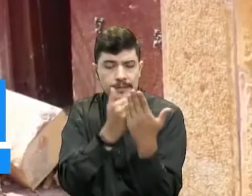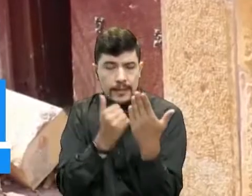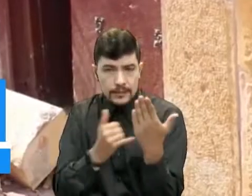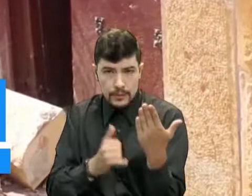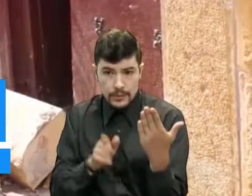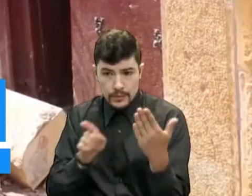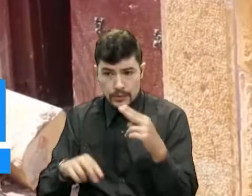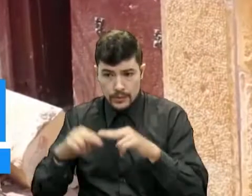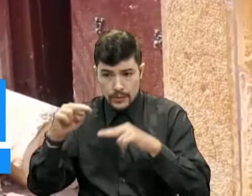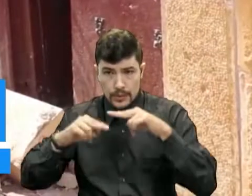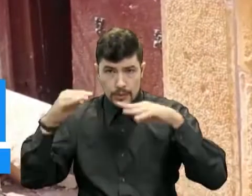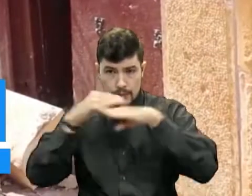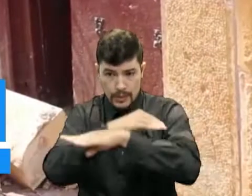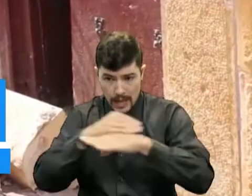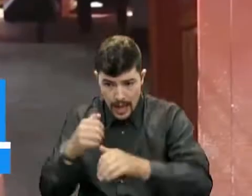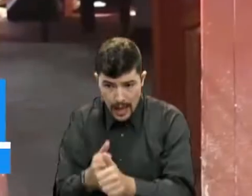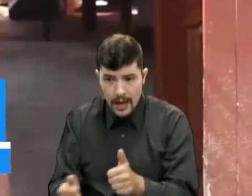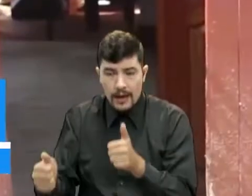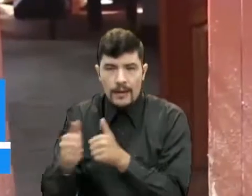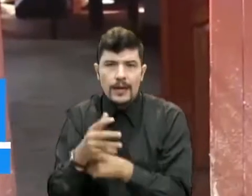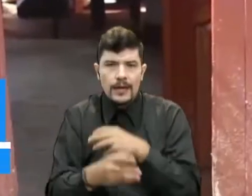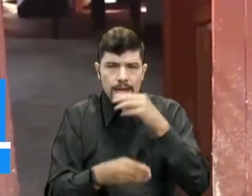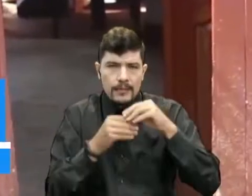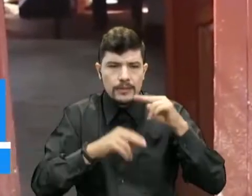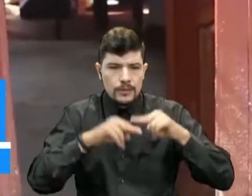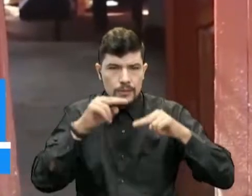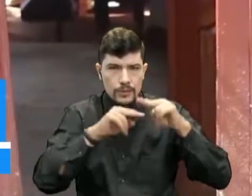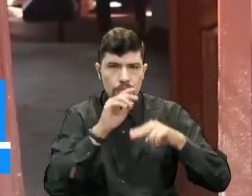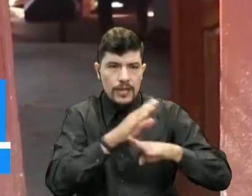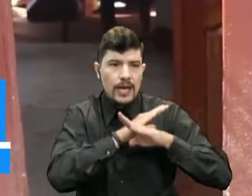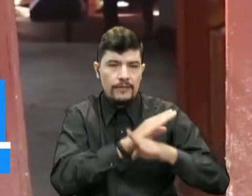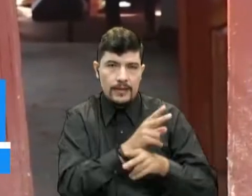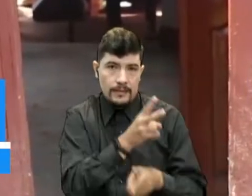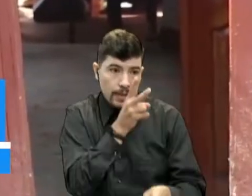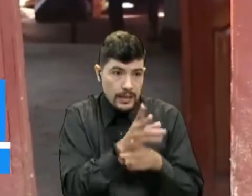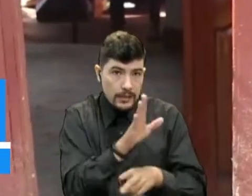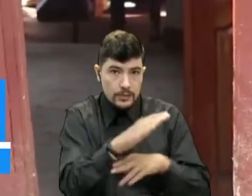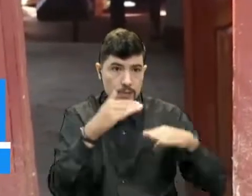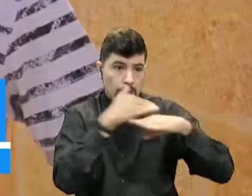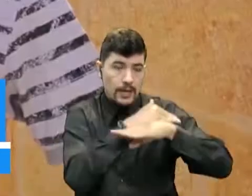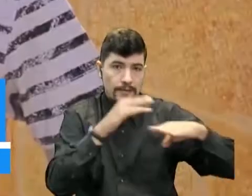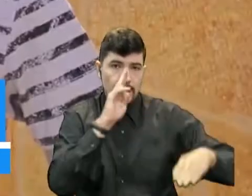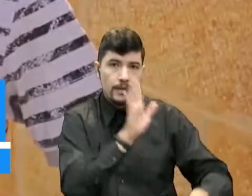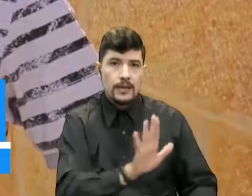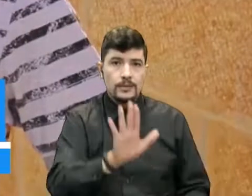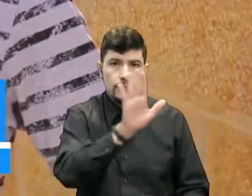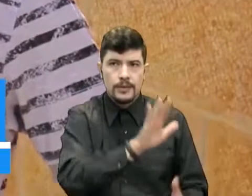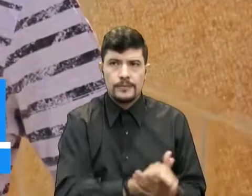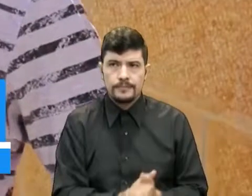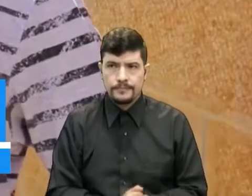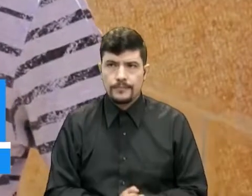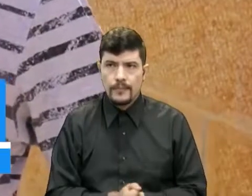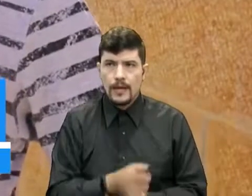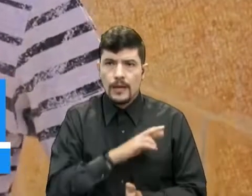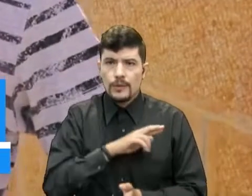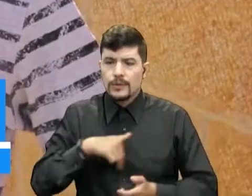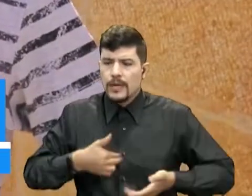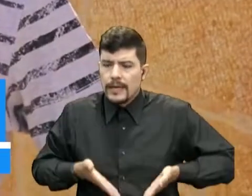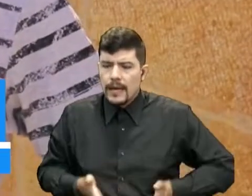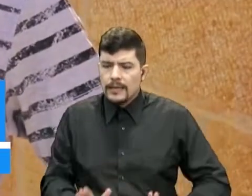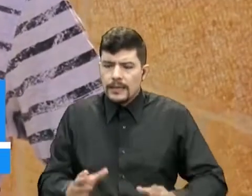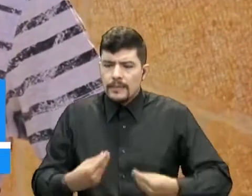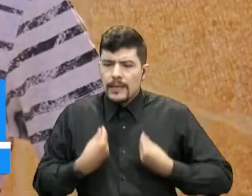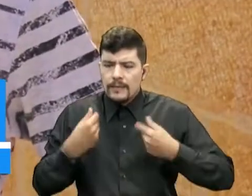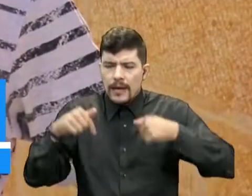variante que ya avanza, se hagan las obras de mitigación del riesgo sobre la vía nacional. Nosotros nacimos y vivimos toda la vida acá